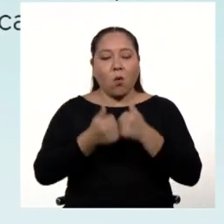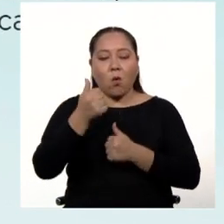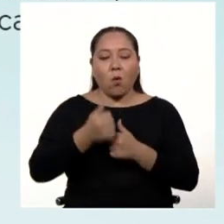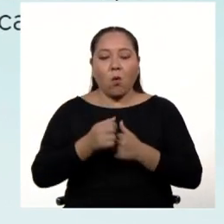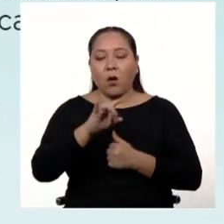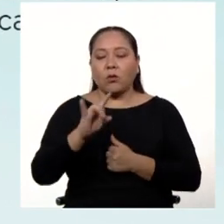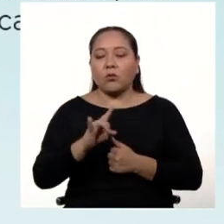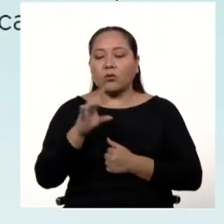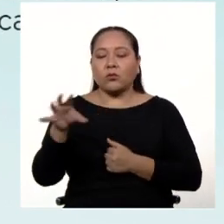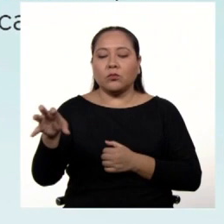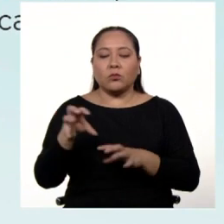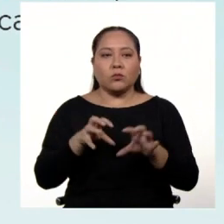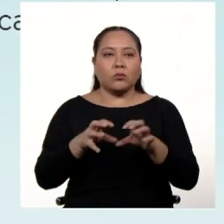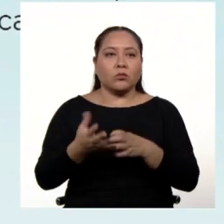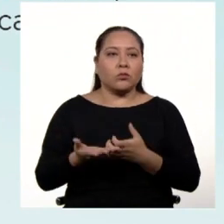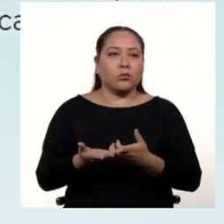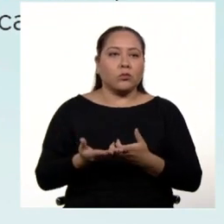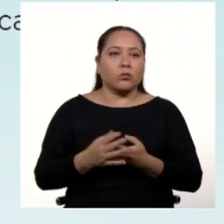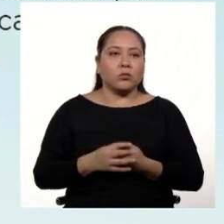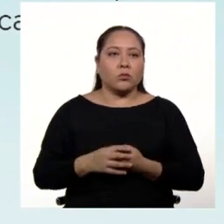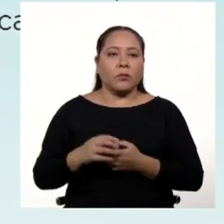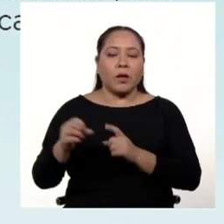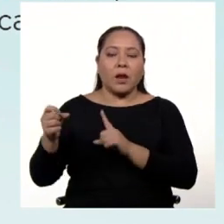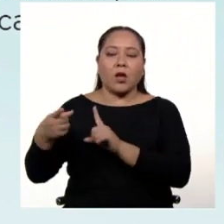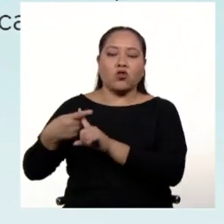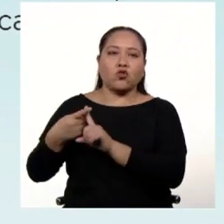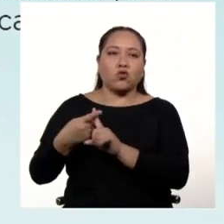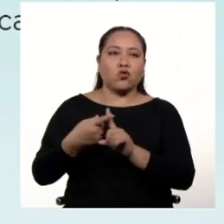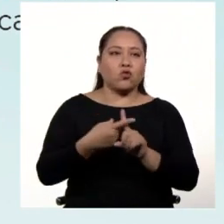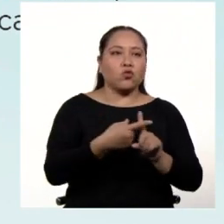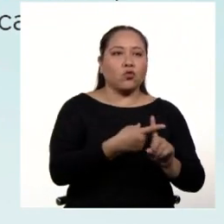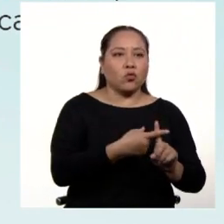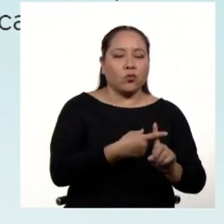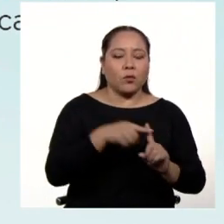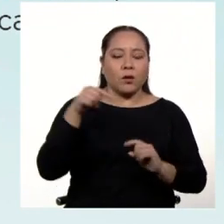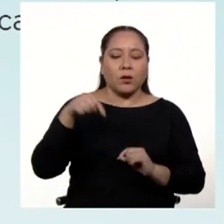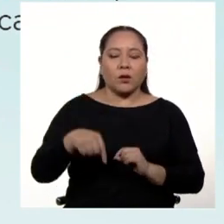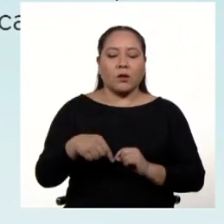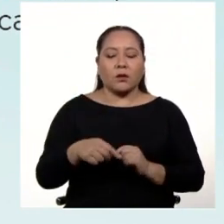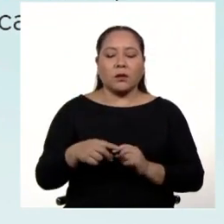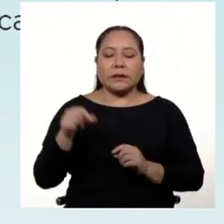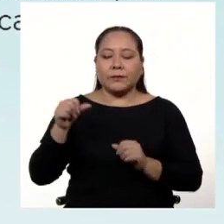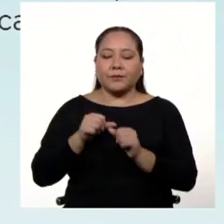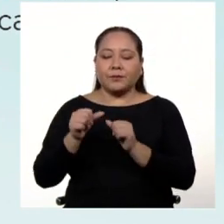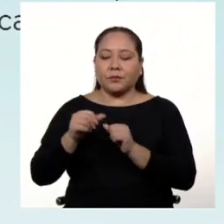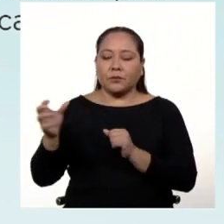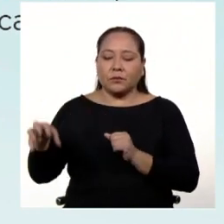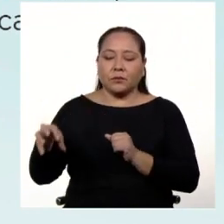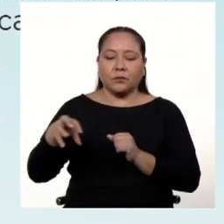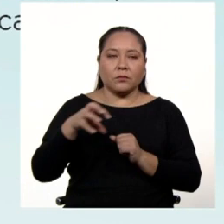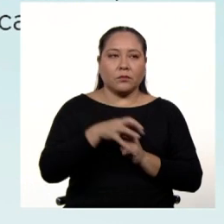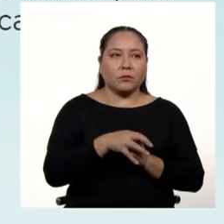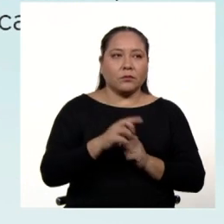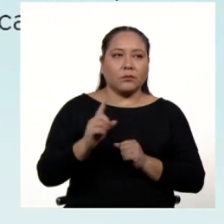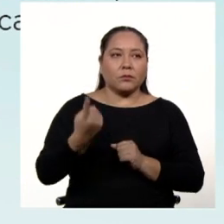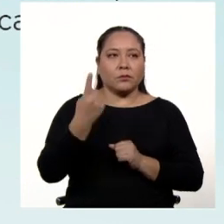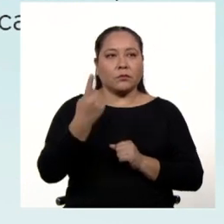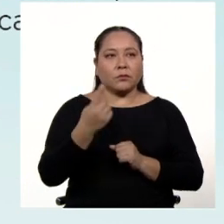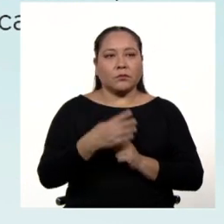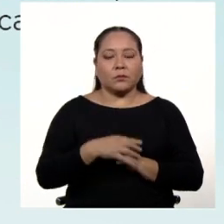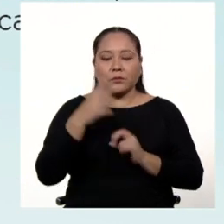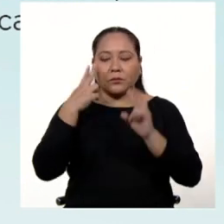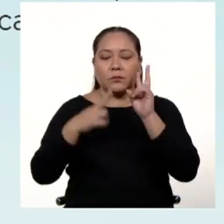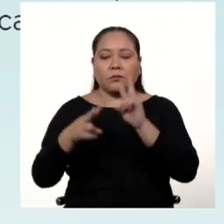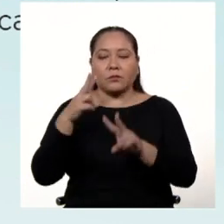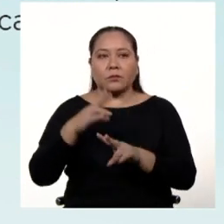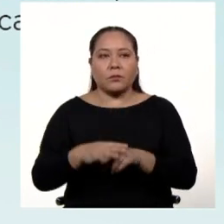expresiones matemáticas usaremos para la suma de los n términos de una progresión geométrica, lo primero que hacemos es